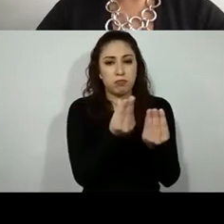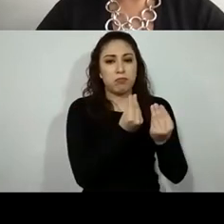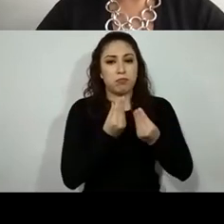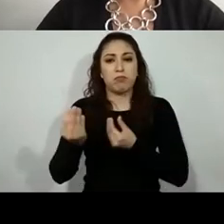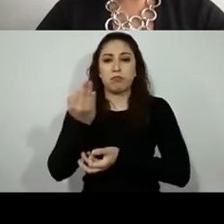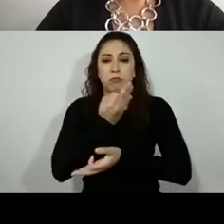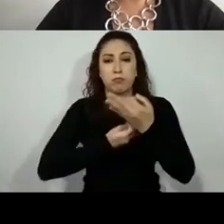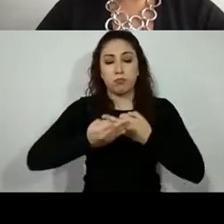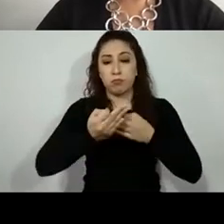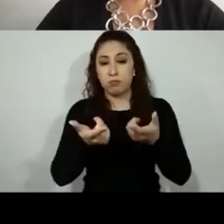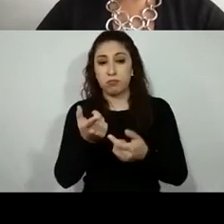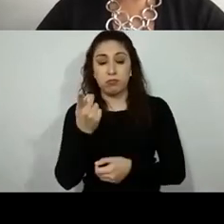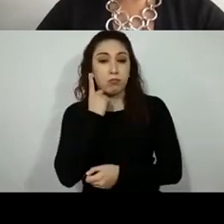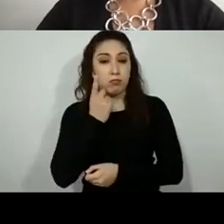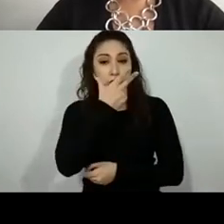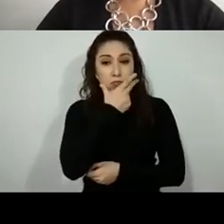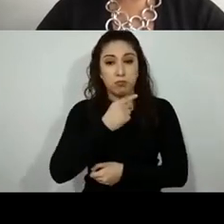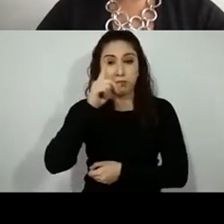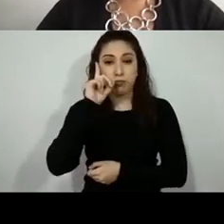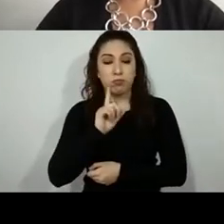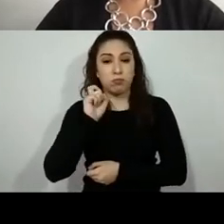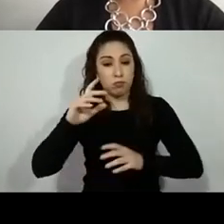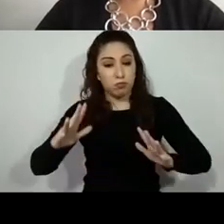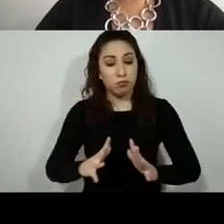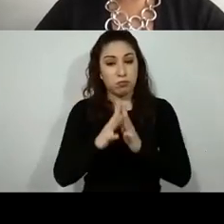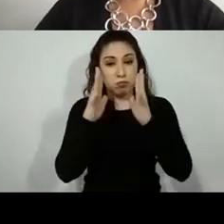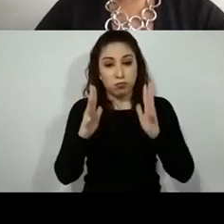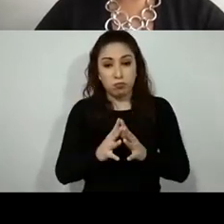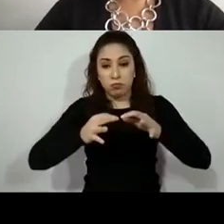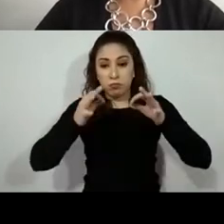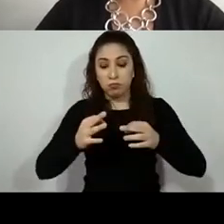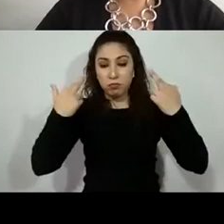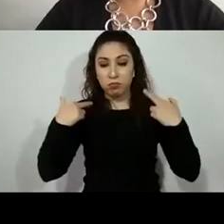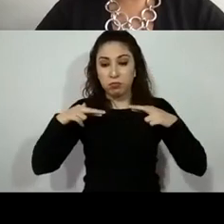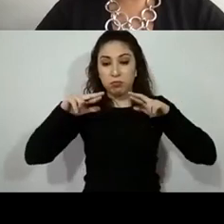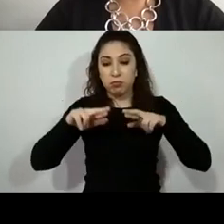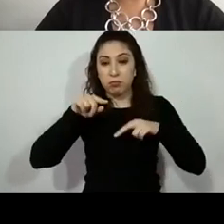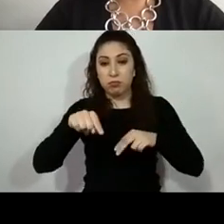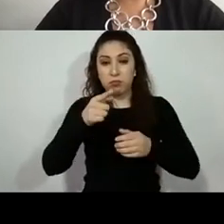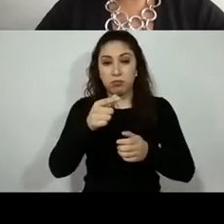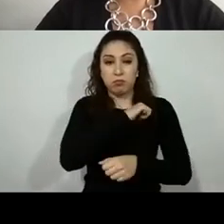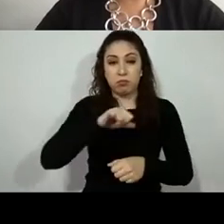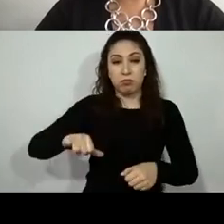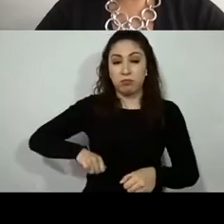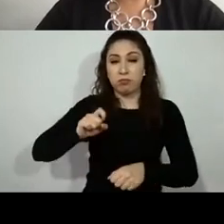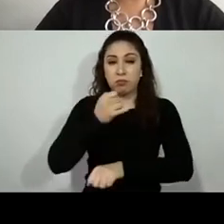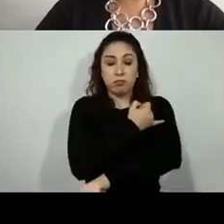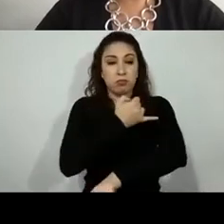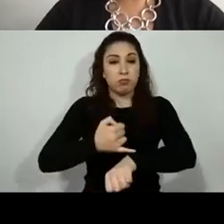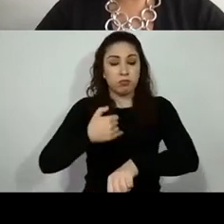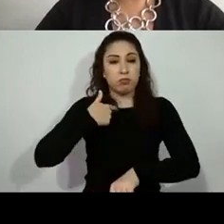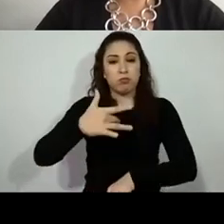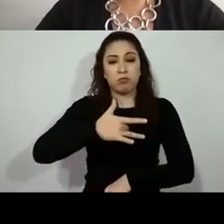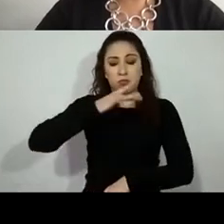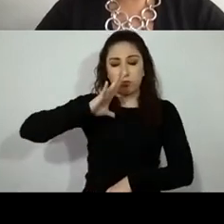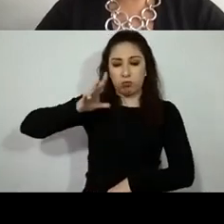que integramos y que somos participantes, somos diputados electos de Iztapalapa, orgullosamente, vamos a impulsar